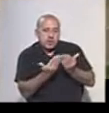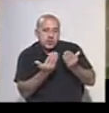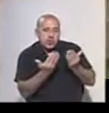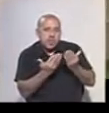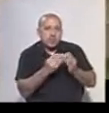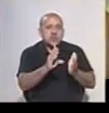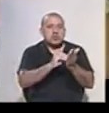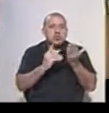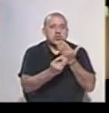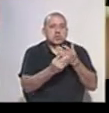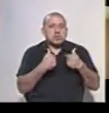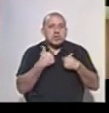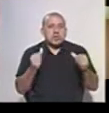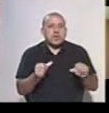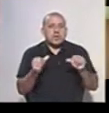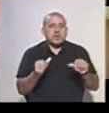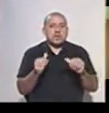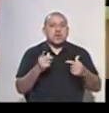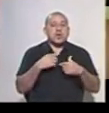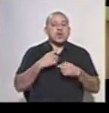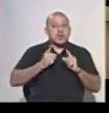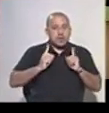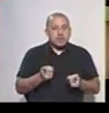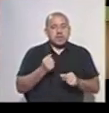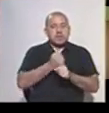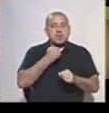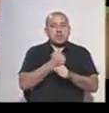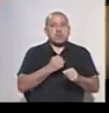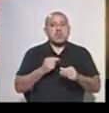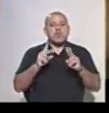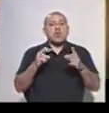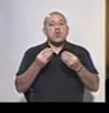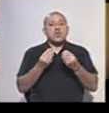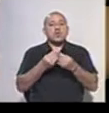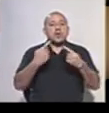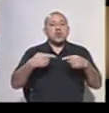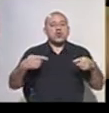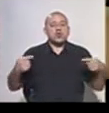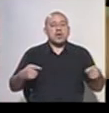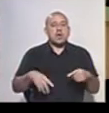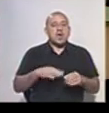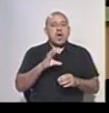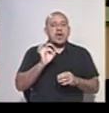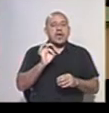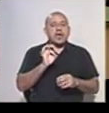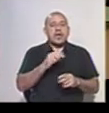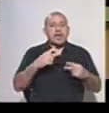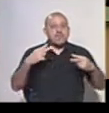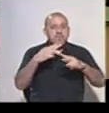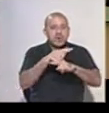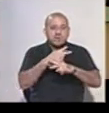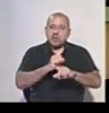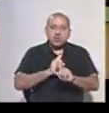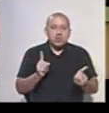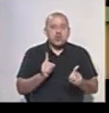proyecto que estamos haciendo. Y después, por otro lado, trabajamos con mucho producto orgánico, mucho gente que está